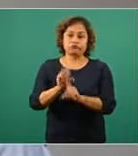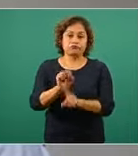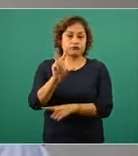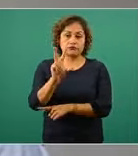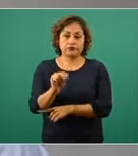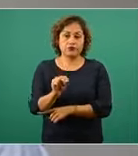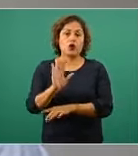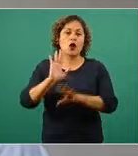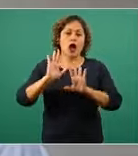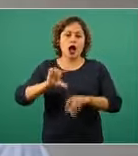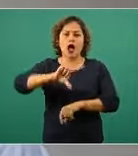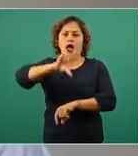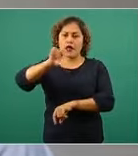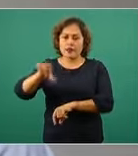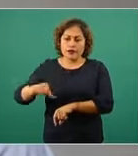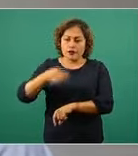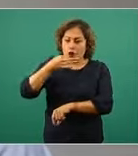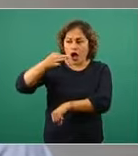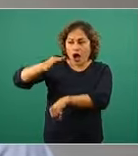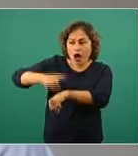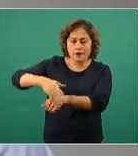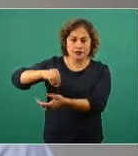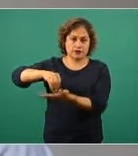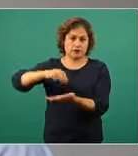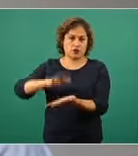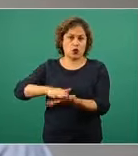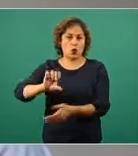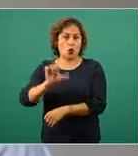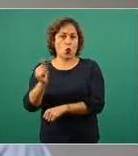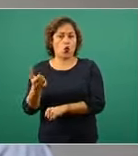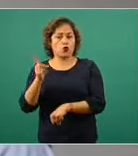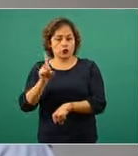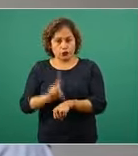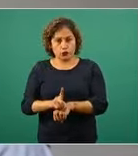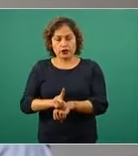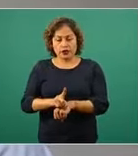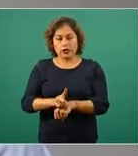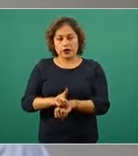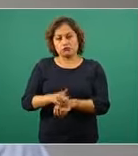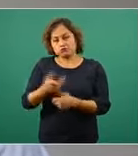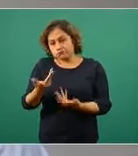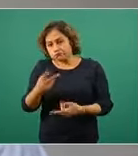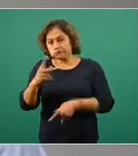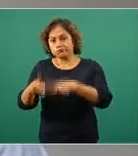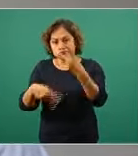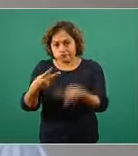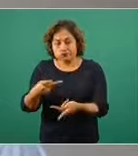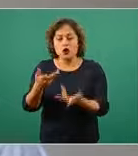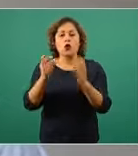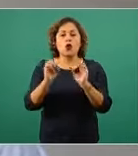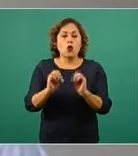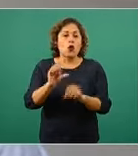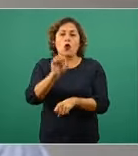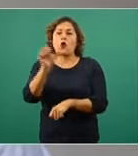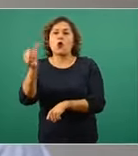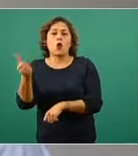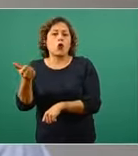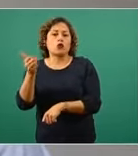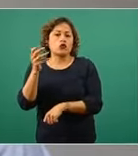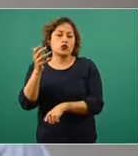ningún problema se le va a poder dar una cita para días posteriores o para más adelante, para que entonces ya